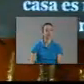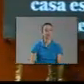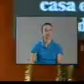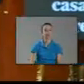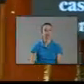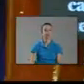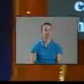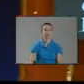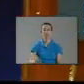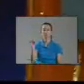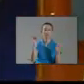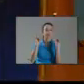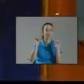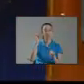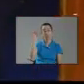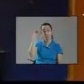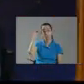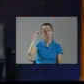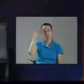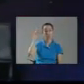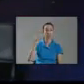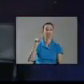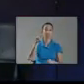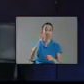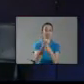no quiere es un hipócrita.